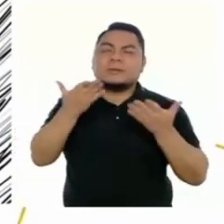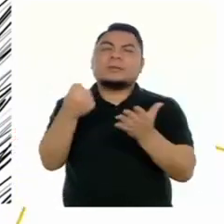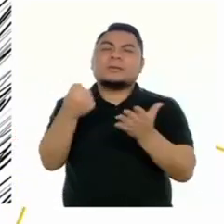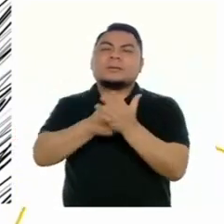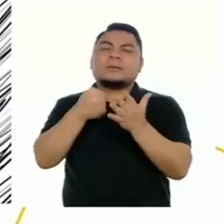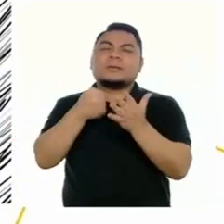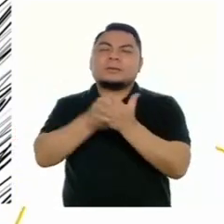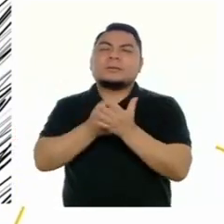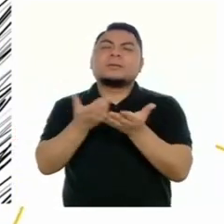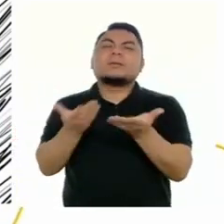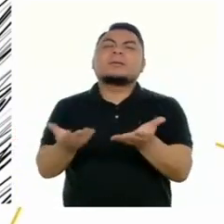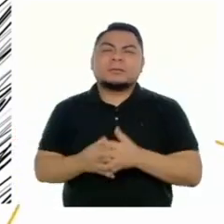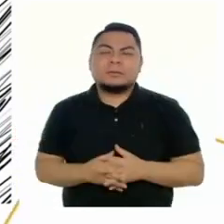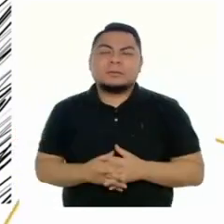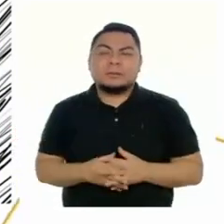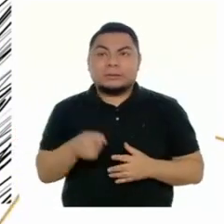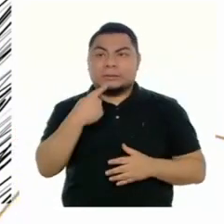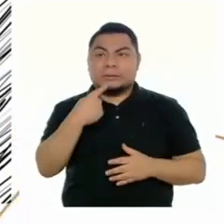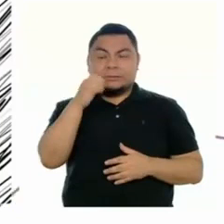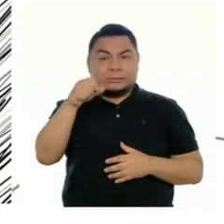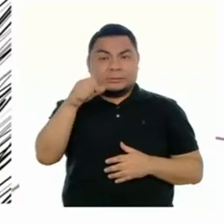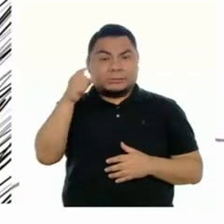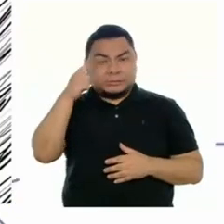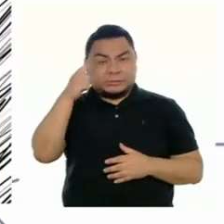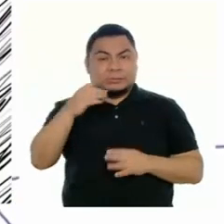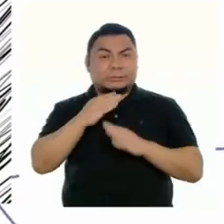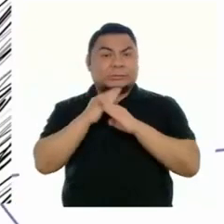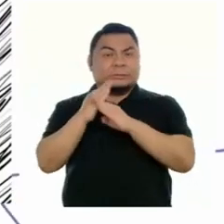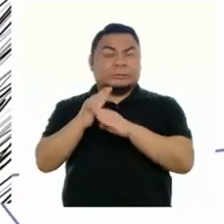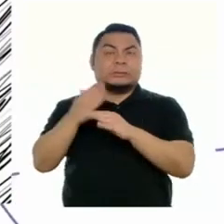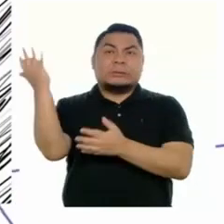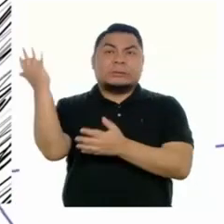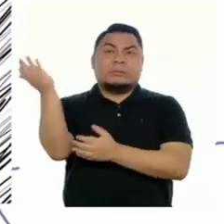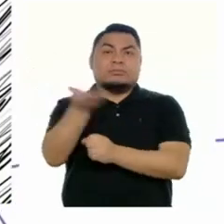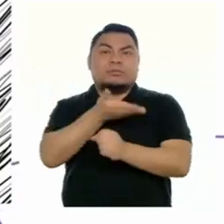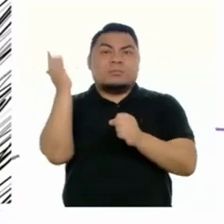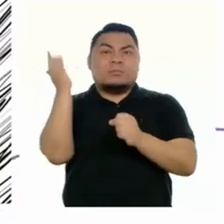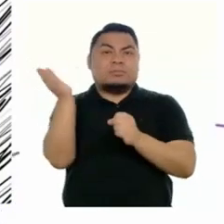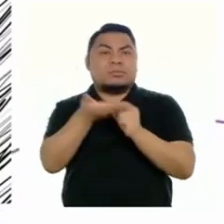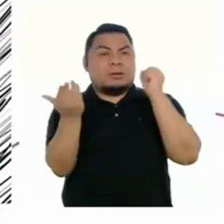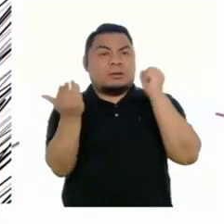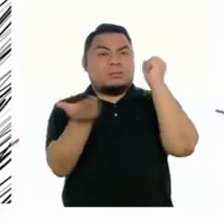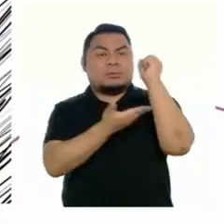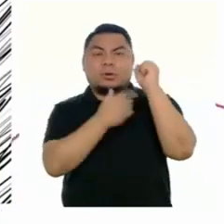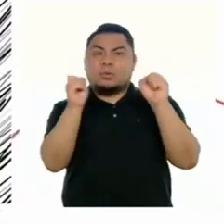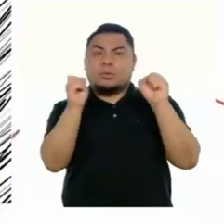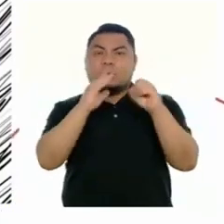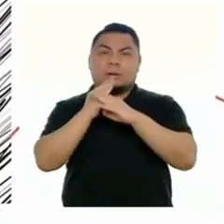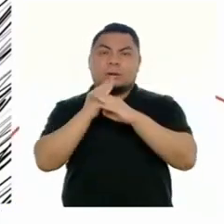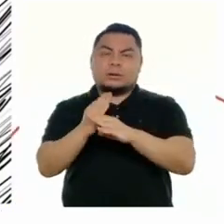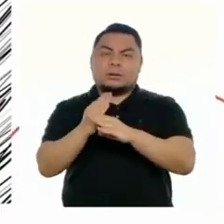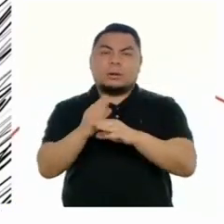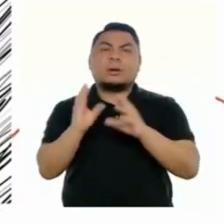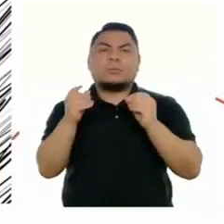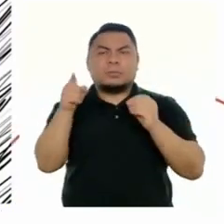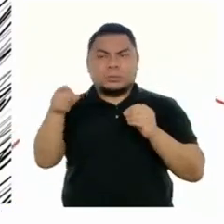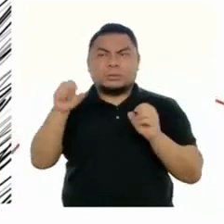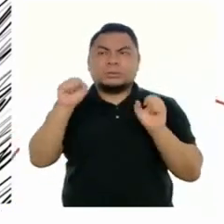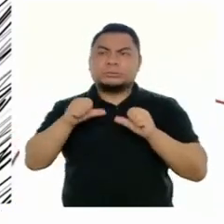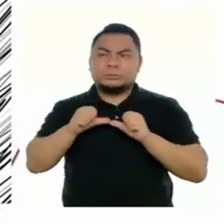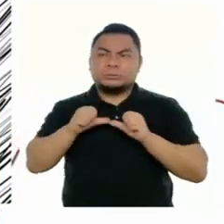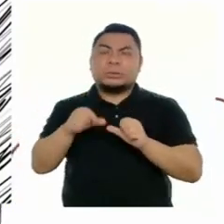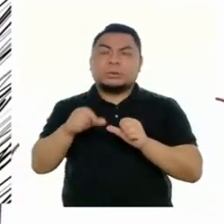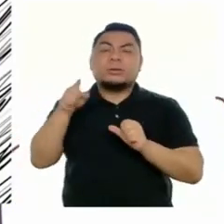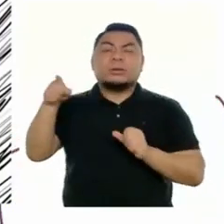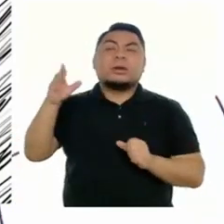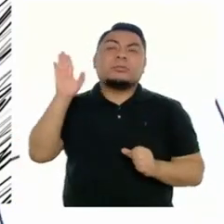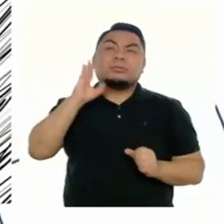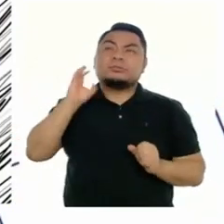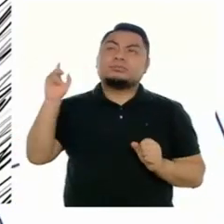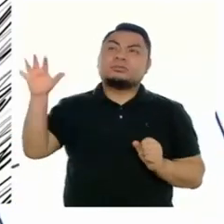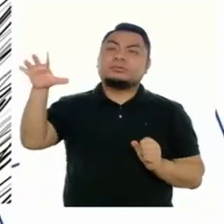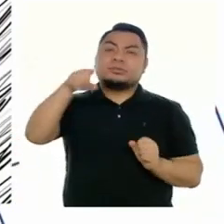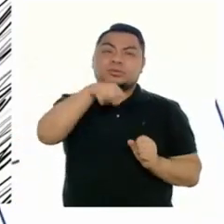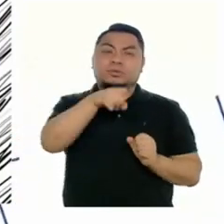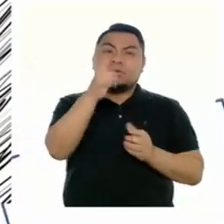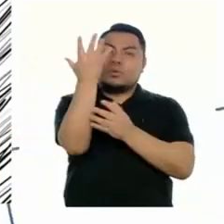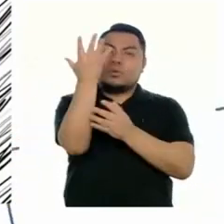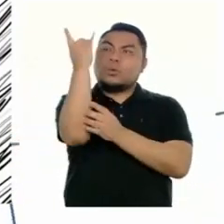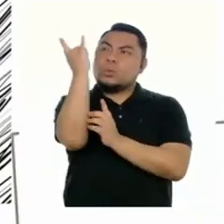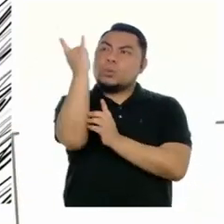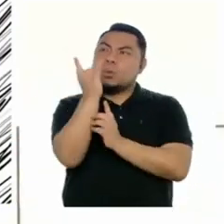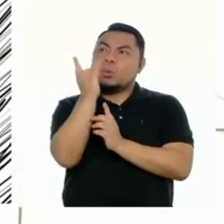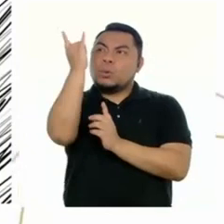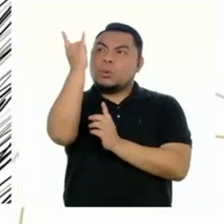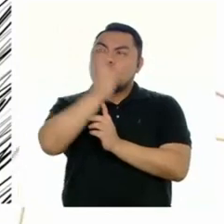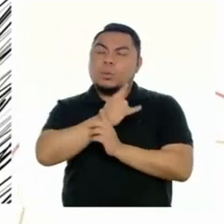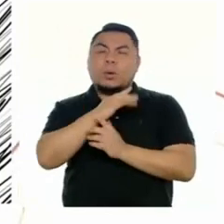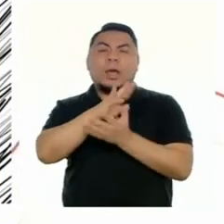la deforestación? Detener la deforestación y la degradación de los bosques permitirá reducir las emisiones de gases de efecto invernadero,